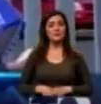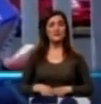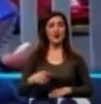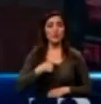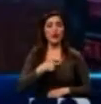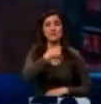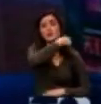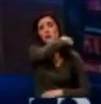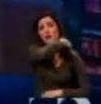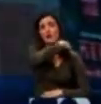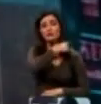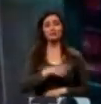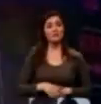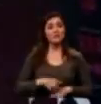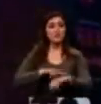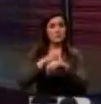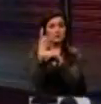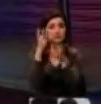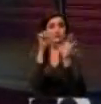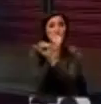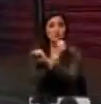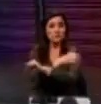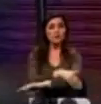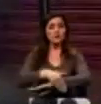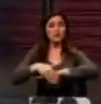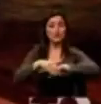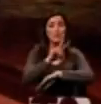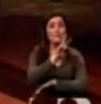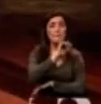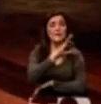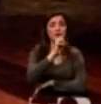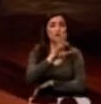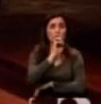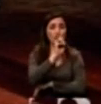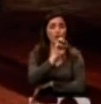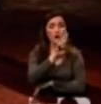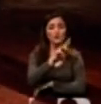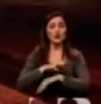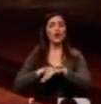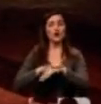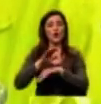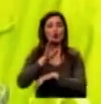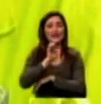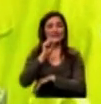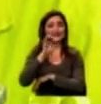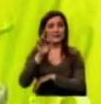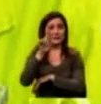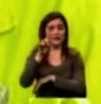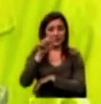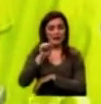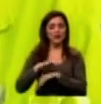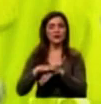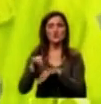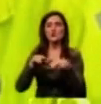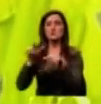le traspasó. El crimen ocurrió a las 11 de la noche en las calles Víctor Emilio Estrada y Jiguas, sector Urdesa. Físicamente ya